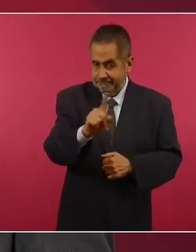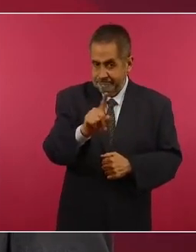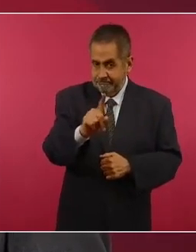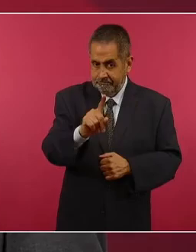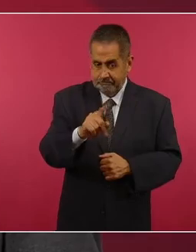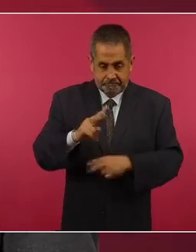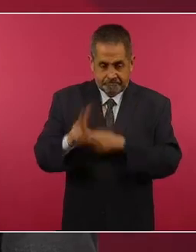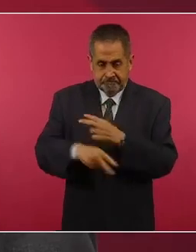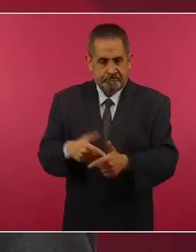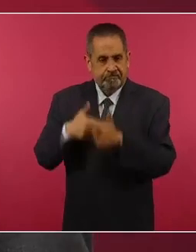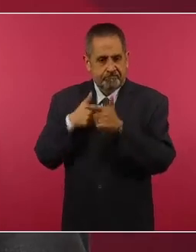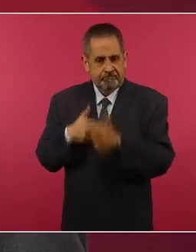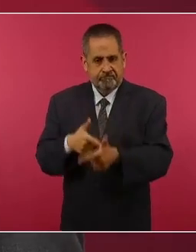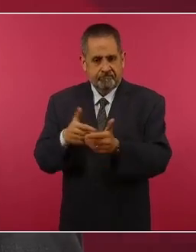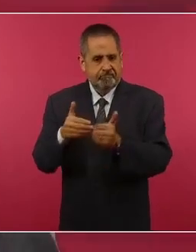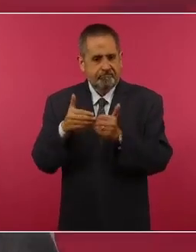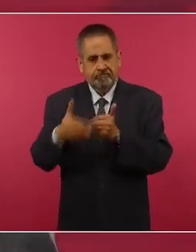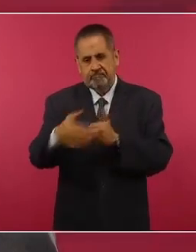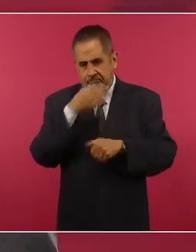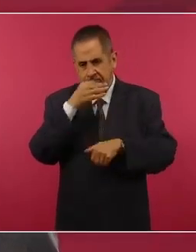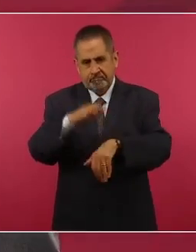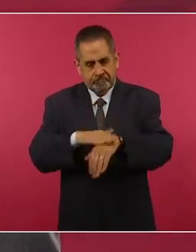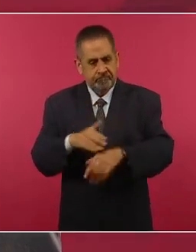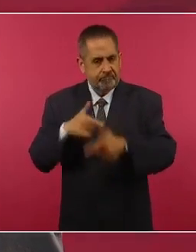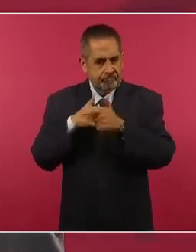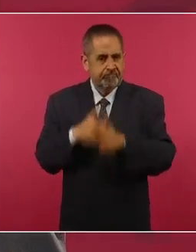Vamos a seguir adelante.